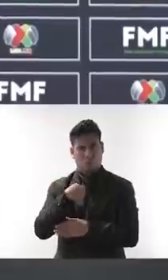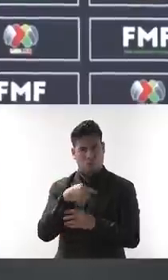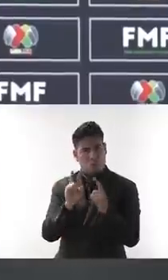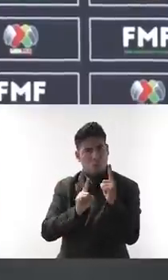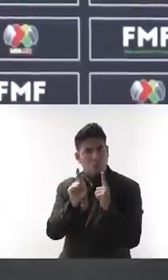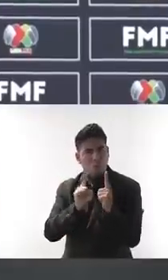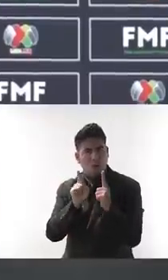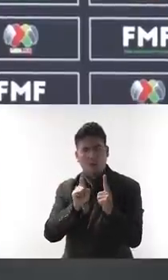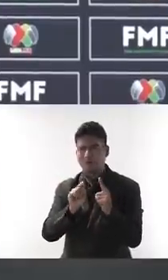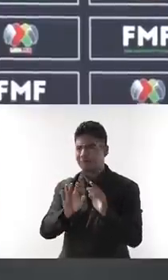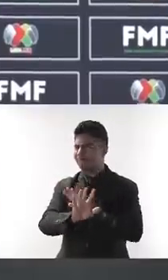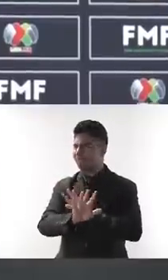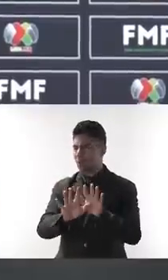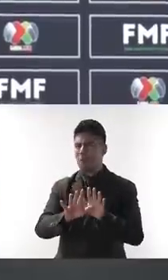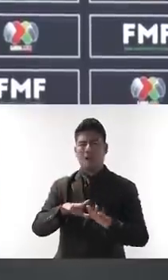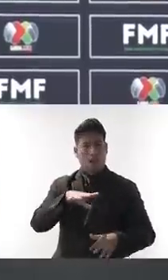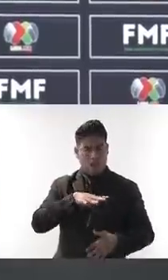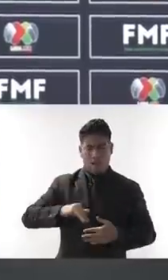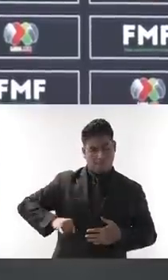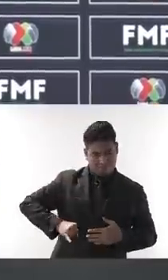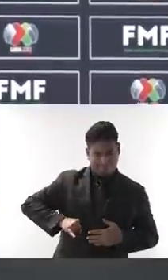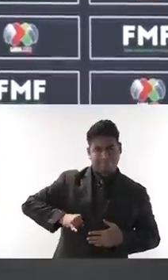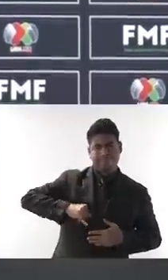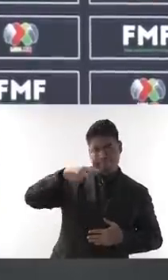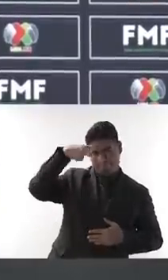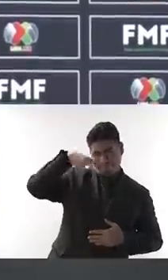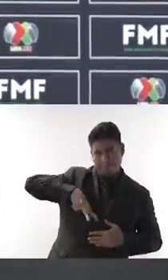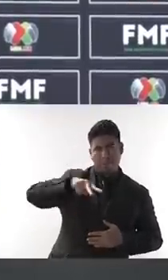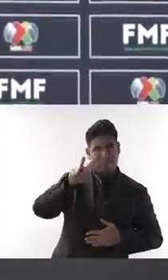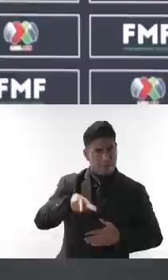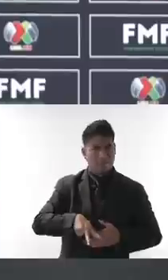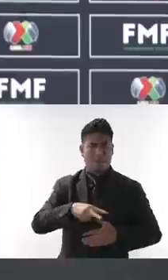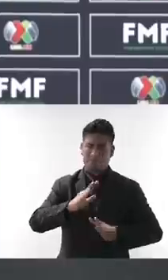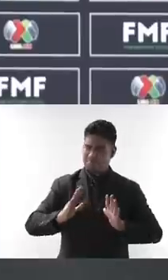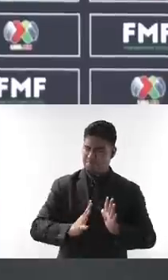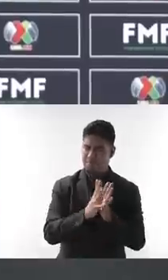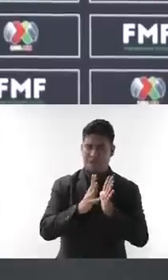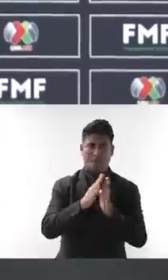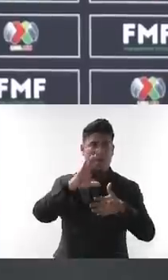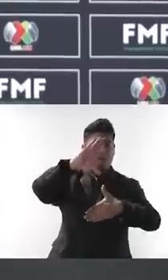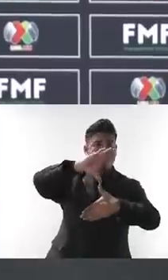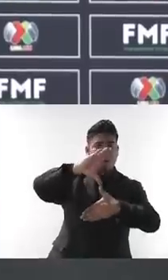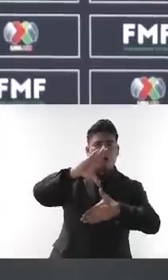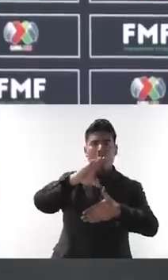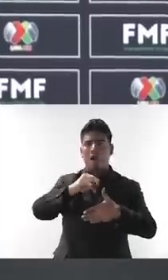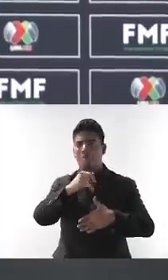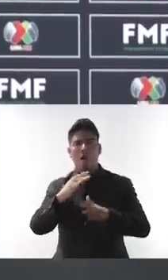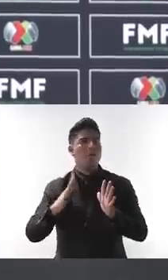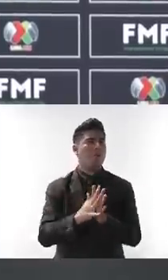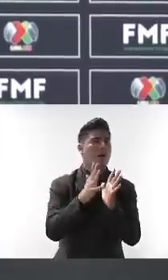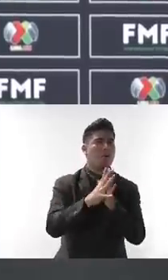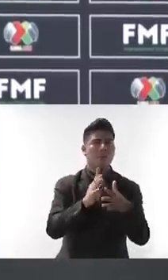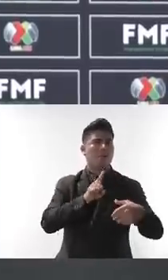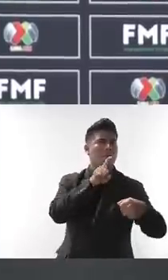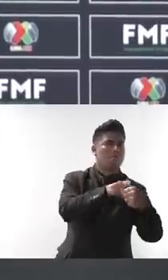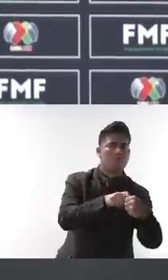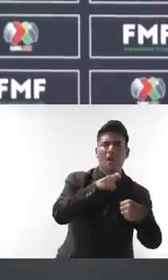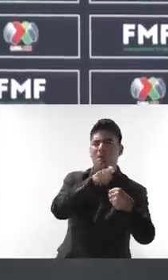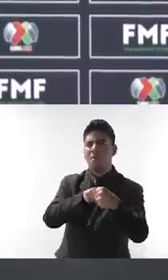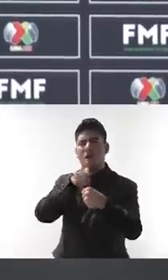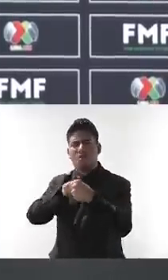No tengo la menor duda de que existe el interés de México de seguir participando en Copas América. Eso denlo por dado.